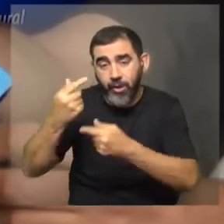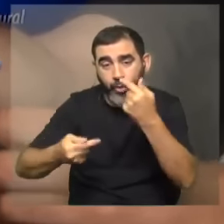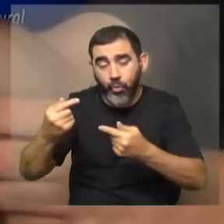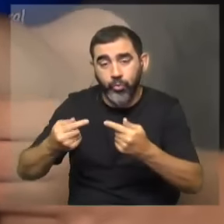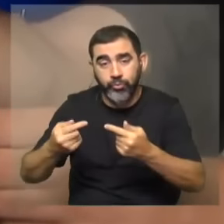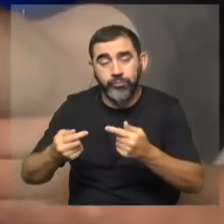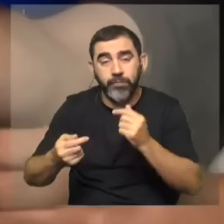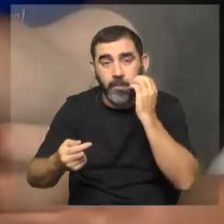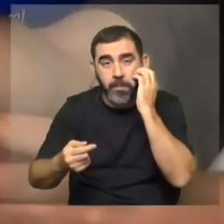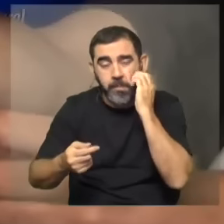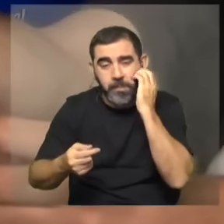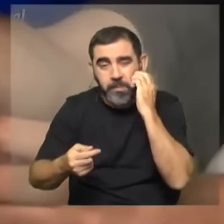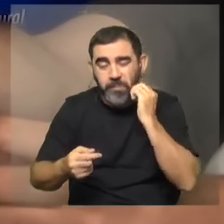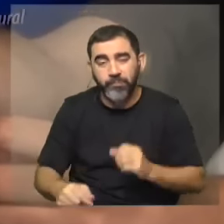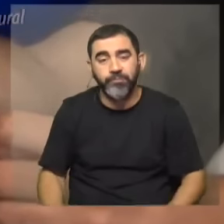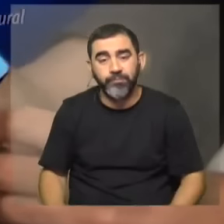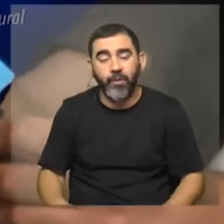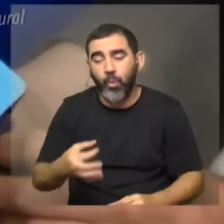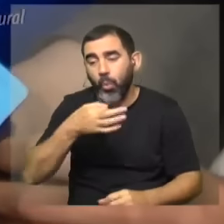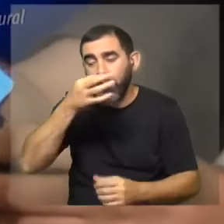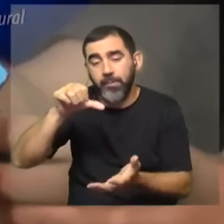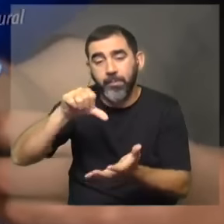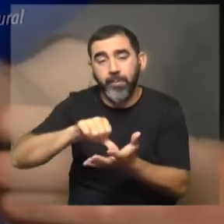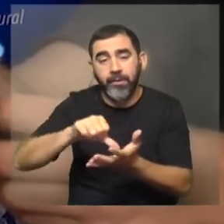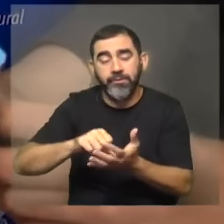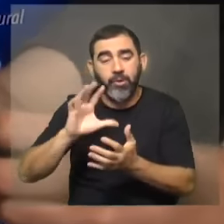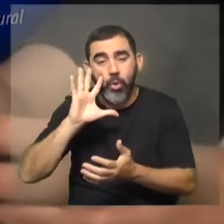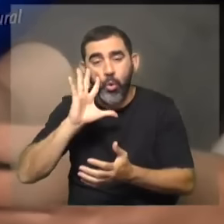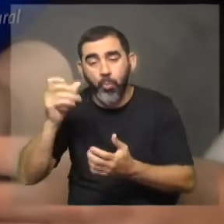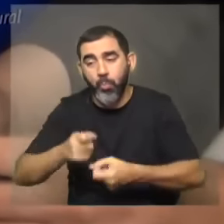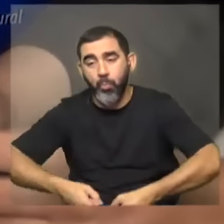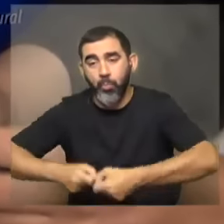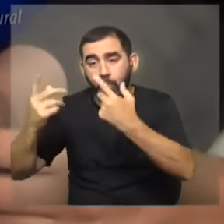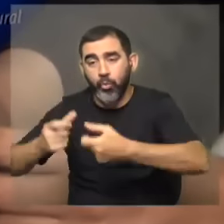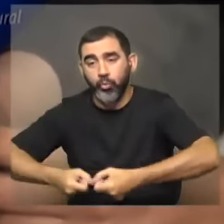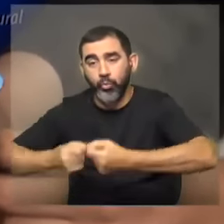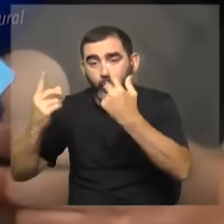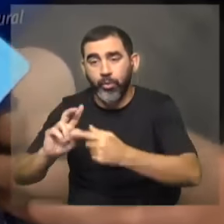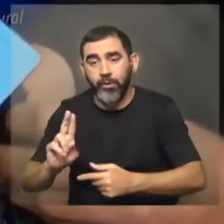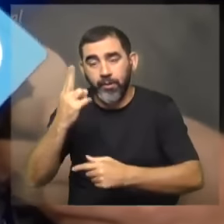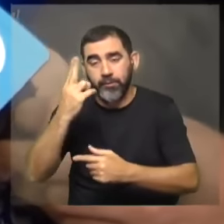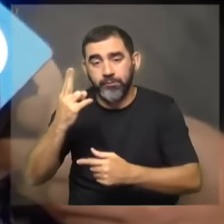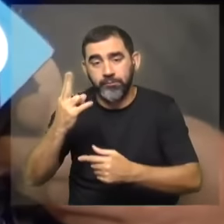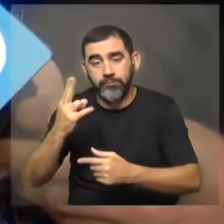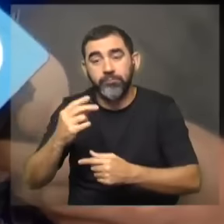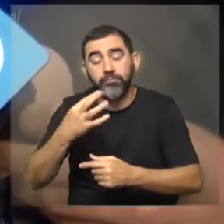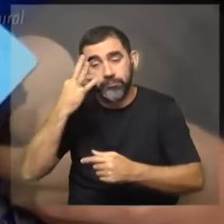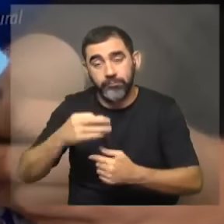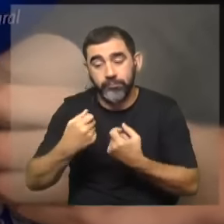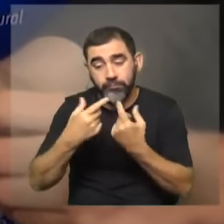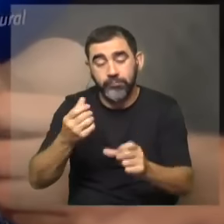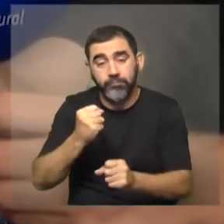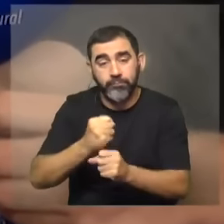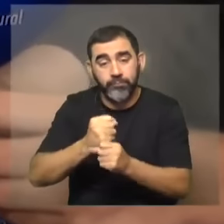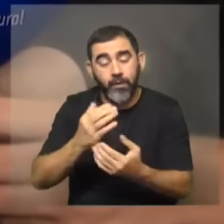sanitario fitosanitario las mejores oportunidades exportadoras que tiene el Uruguay para generar de esta manera